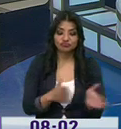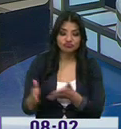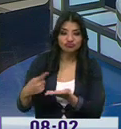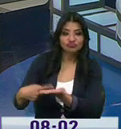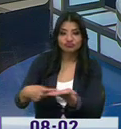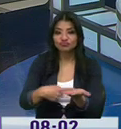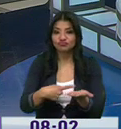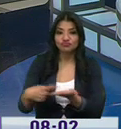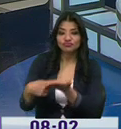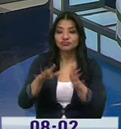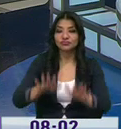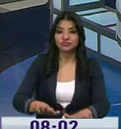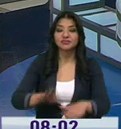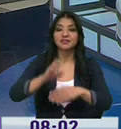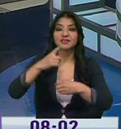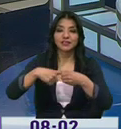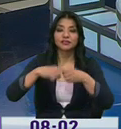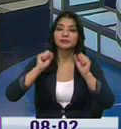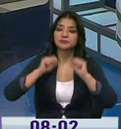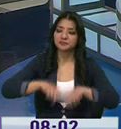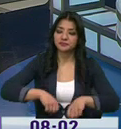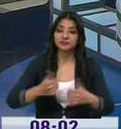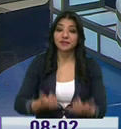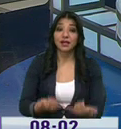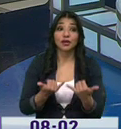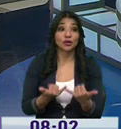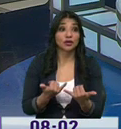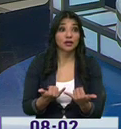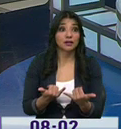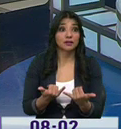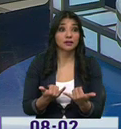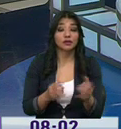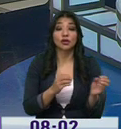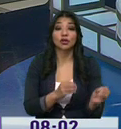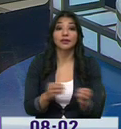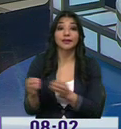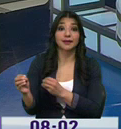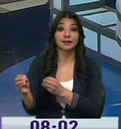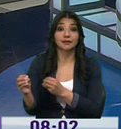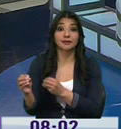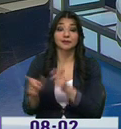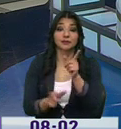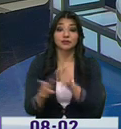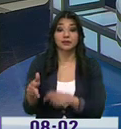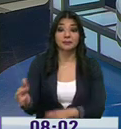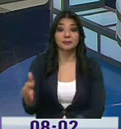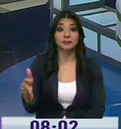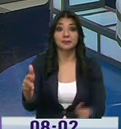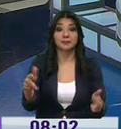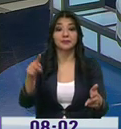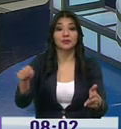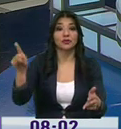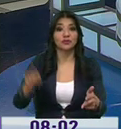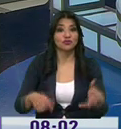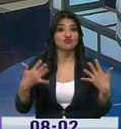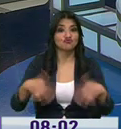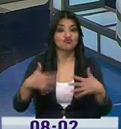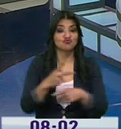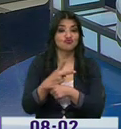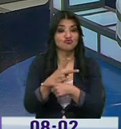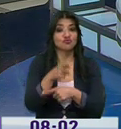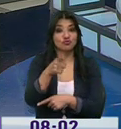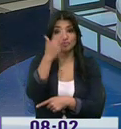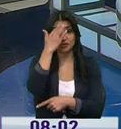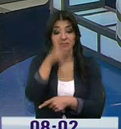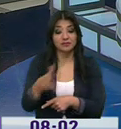lo que sucede alrededor ahora de lo que es poner orden a los mal parqueados. Así que por favor tenga mucho en cuenta eso y no